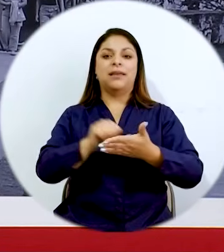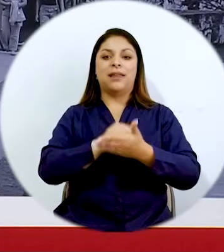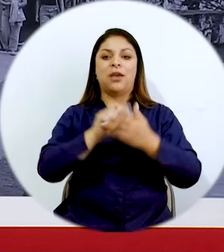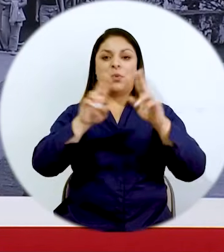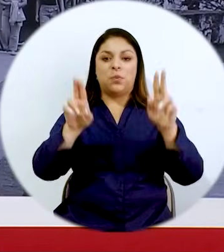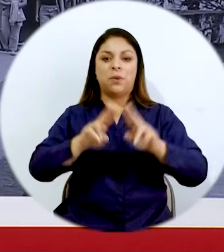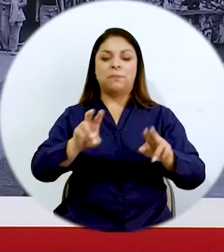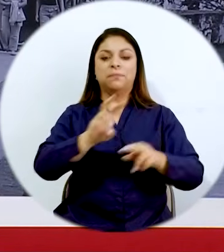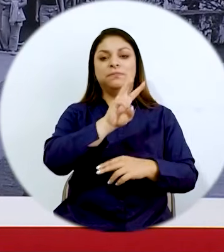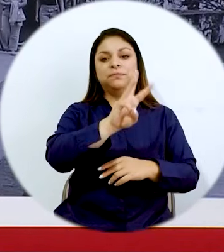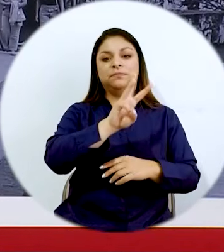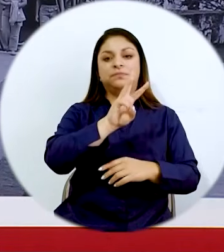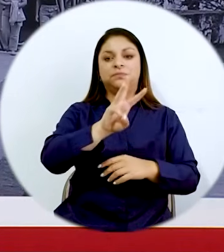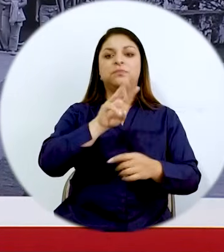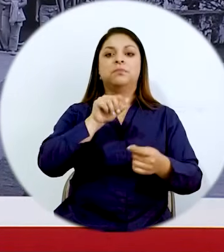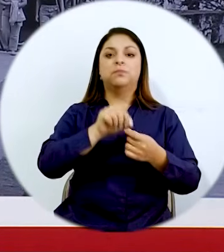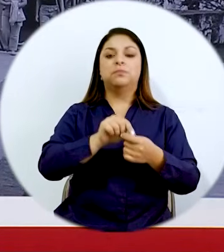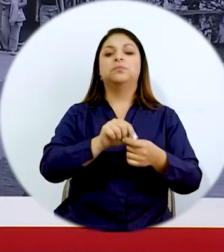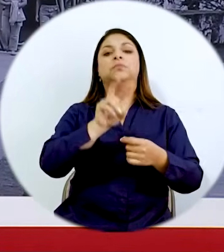web que es